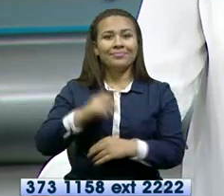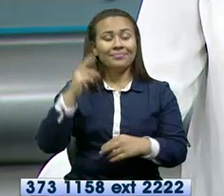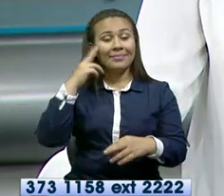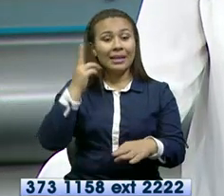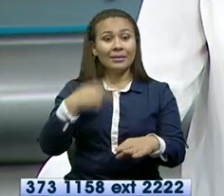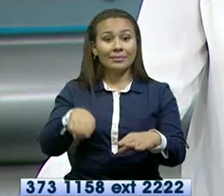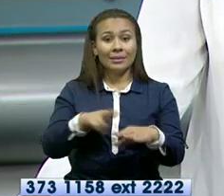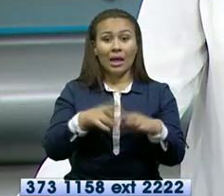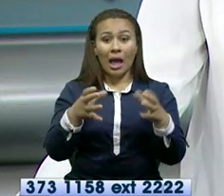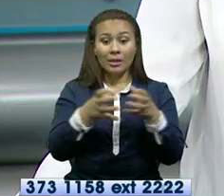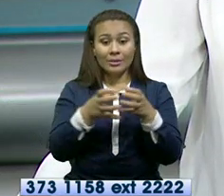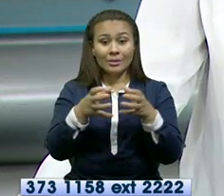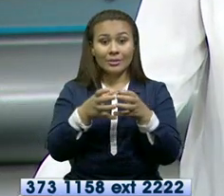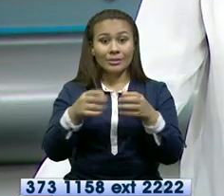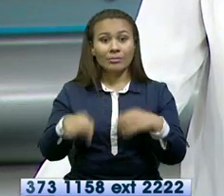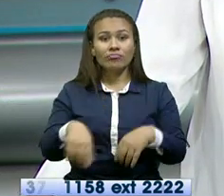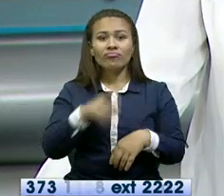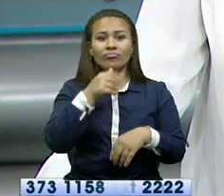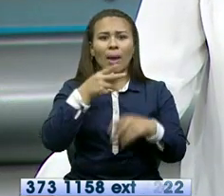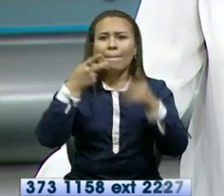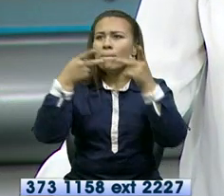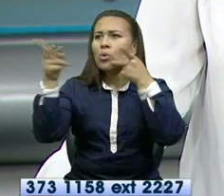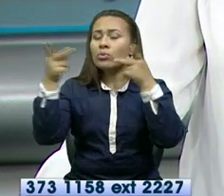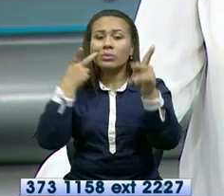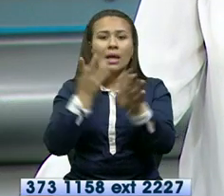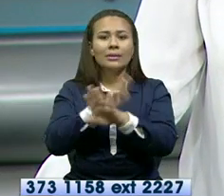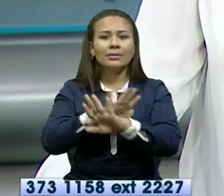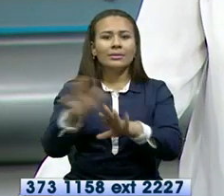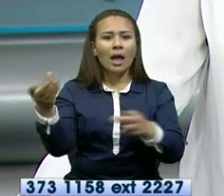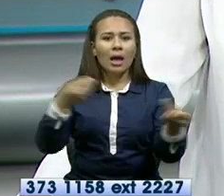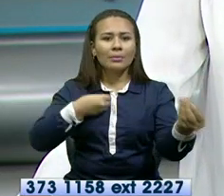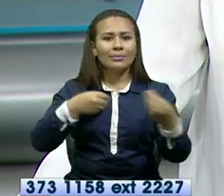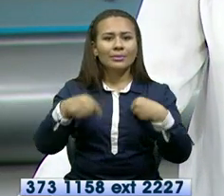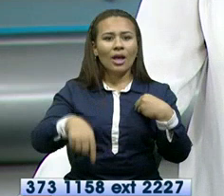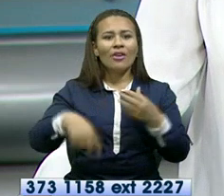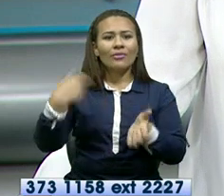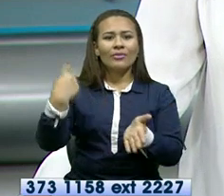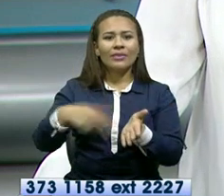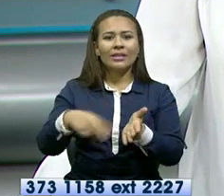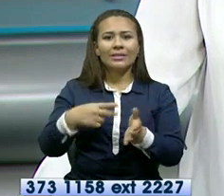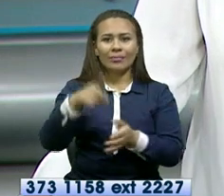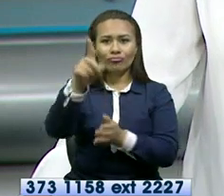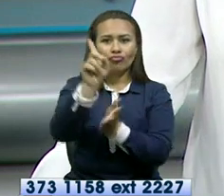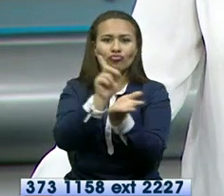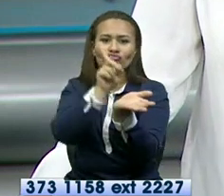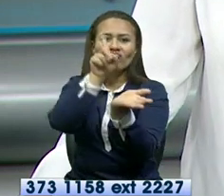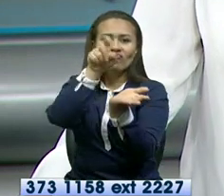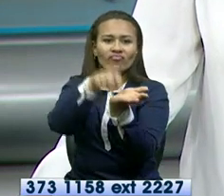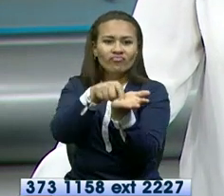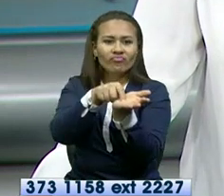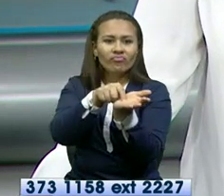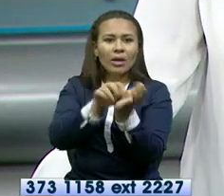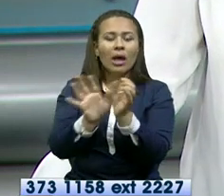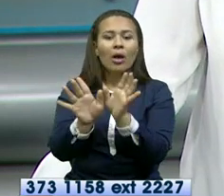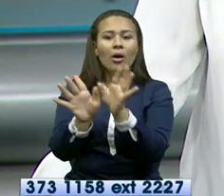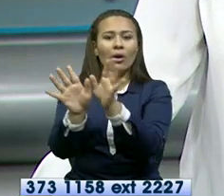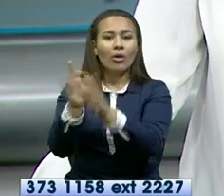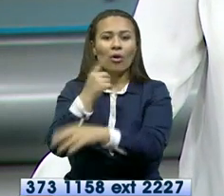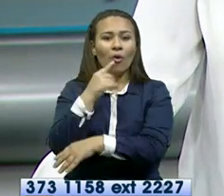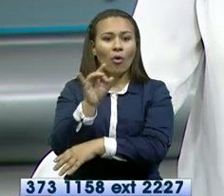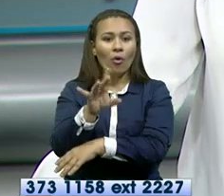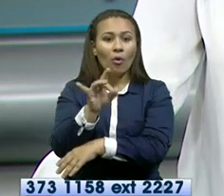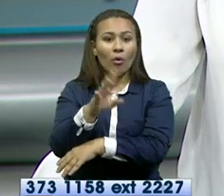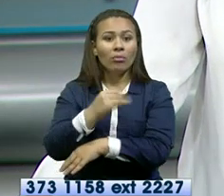La Asociación Ecuatoriana de Agencias de Publicidad anunció el lanzamiento de su festival El Cóndor de Oro. Para la 29ª edición se